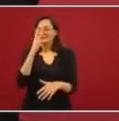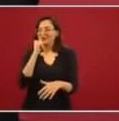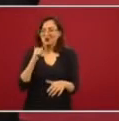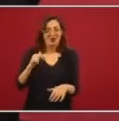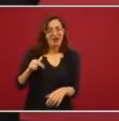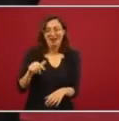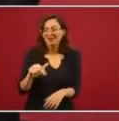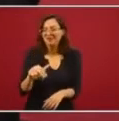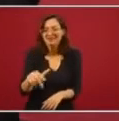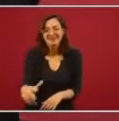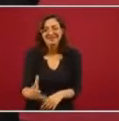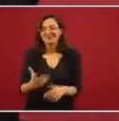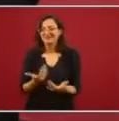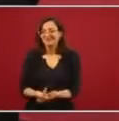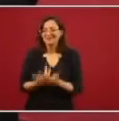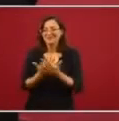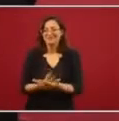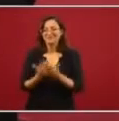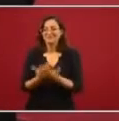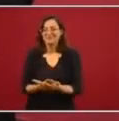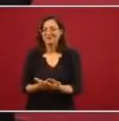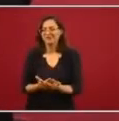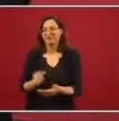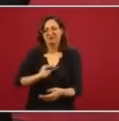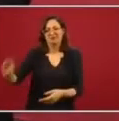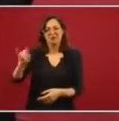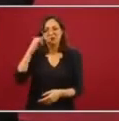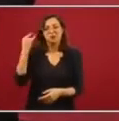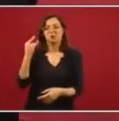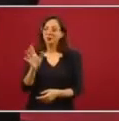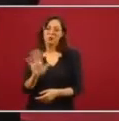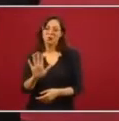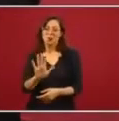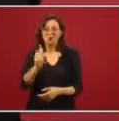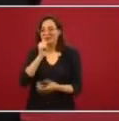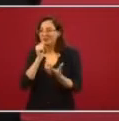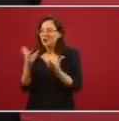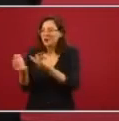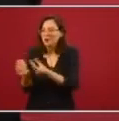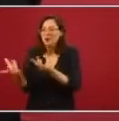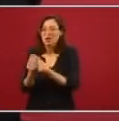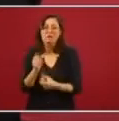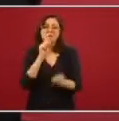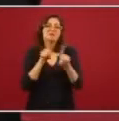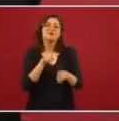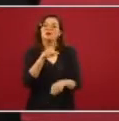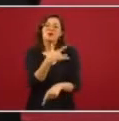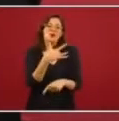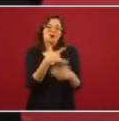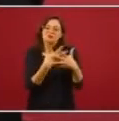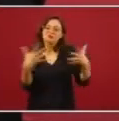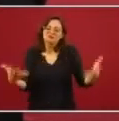giras porque no puede desagradar al pueblo y él mismo es un hombre muy generoso muy cariñoso